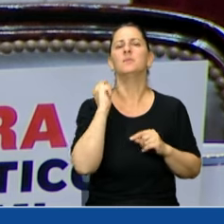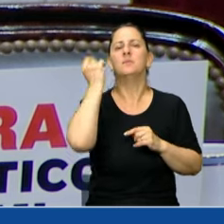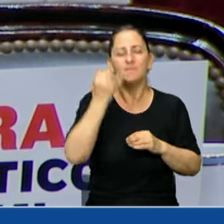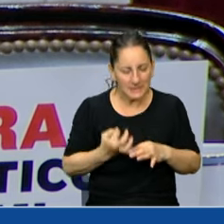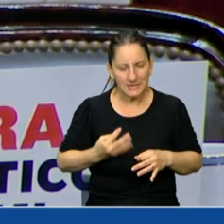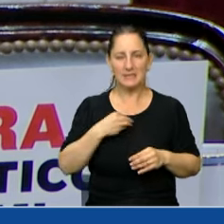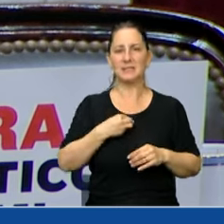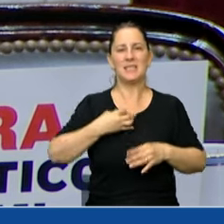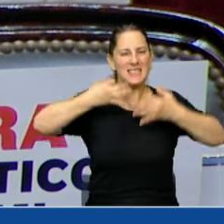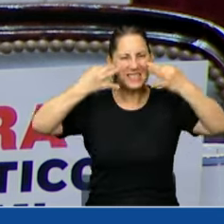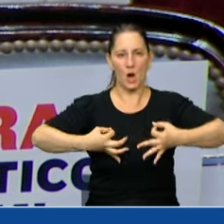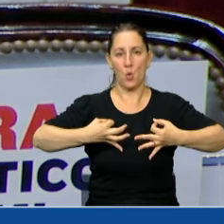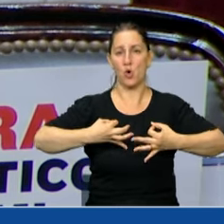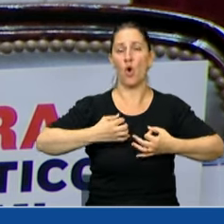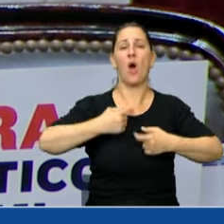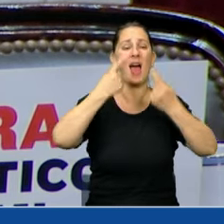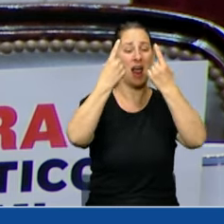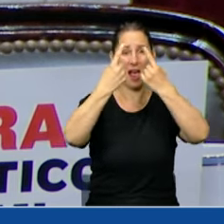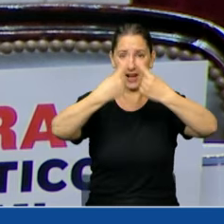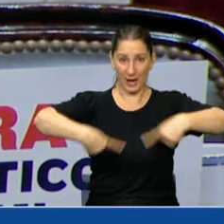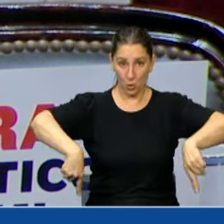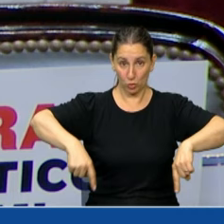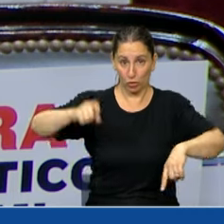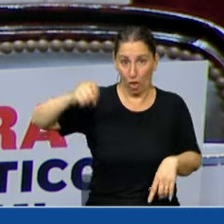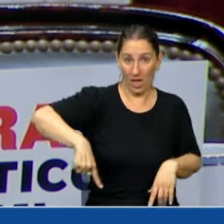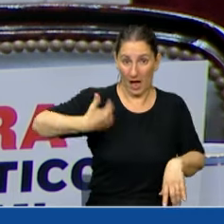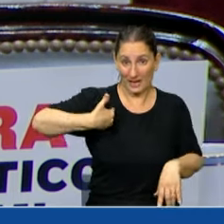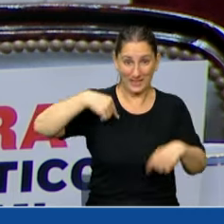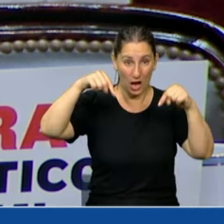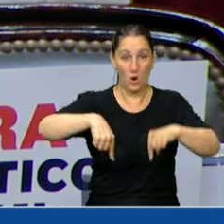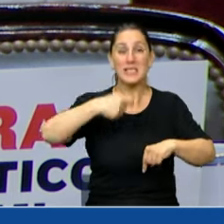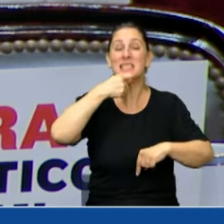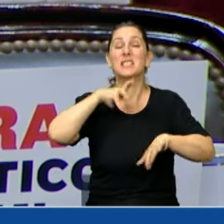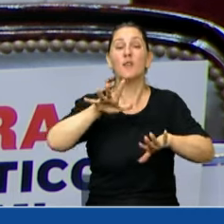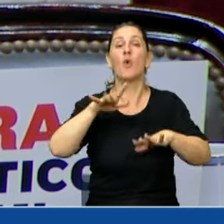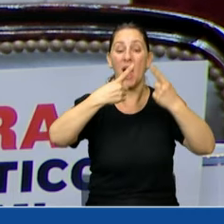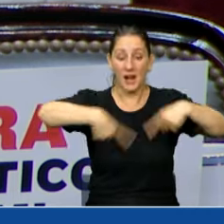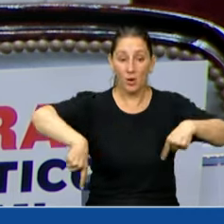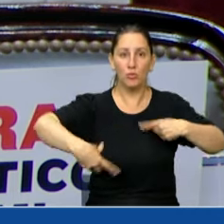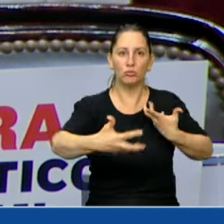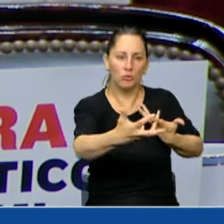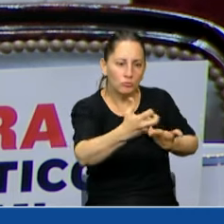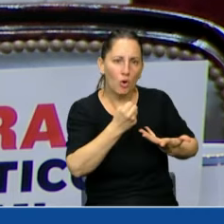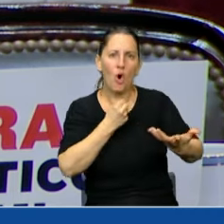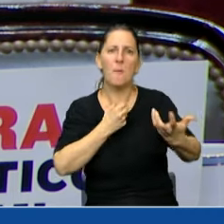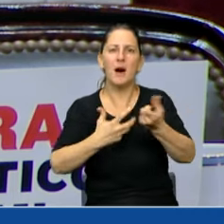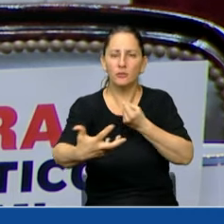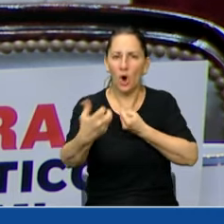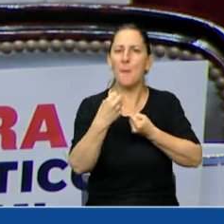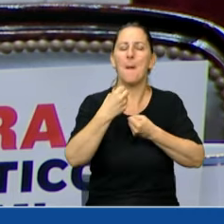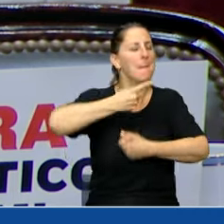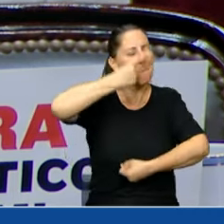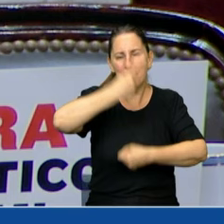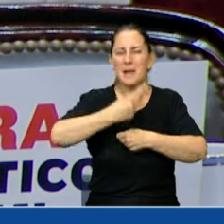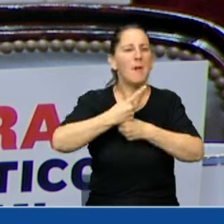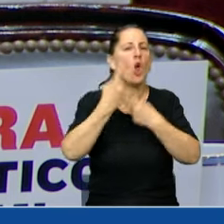convencimiento de que justamente todos los recursos que hoy tiene el país si se utilizara de un modo que ponga en primer lugar